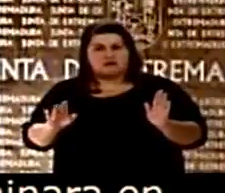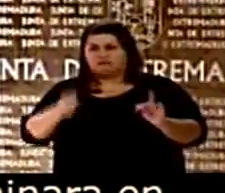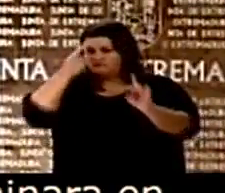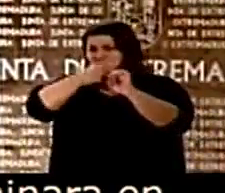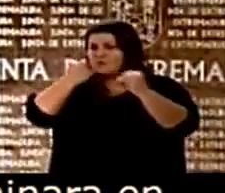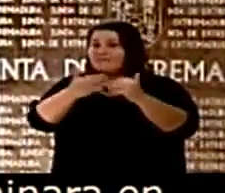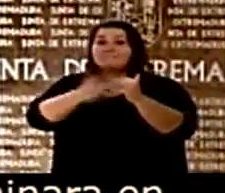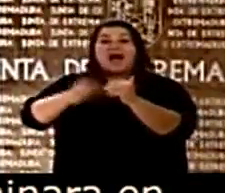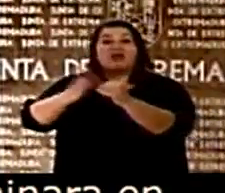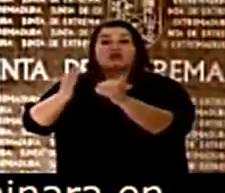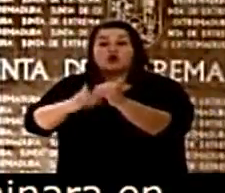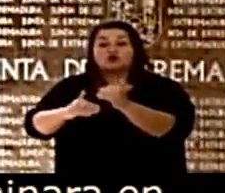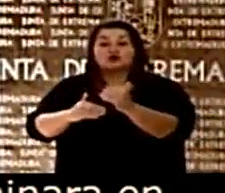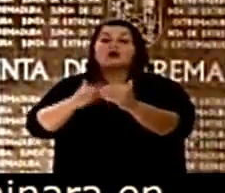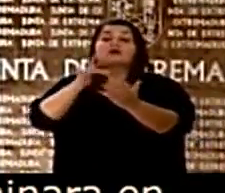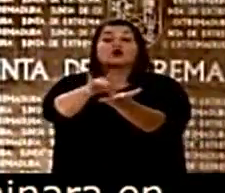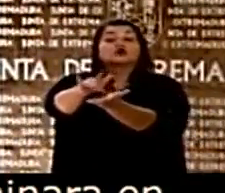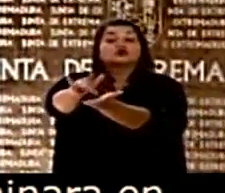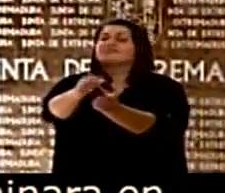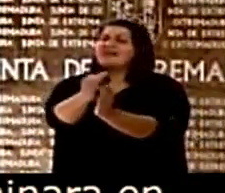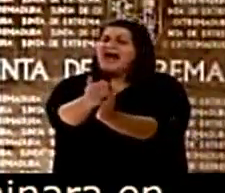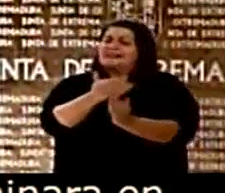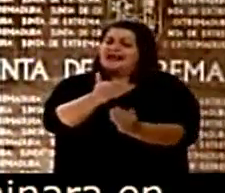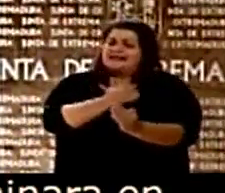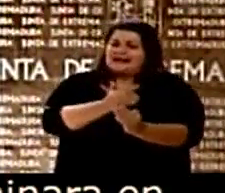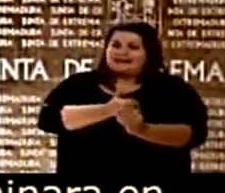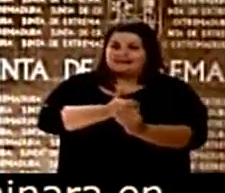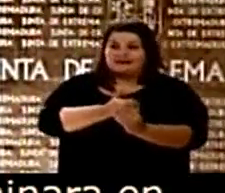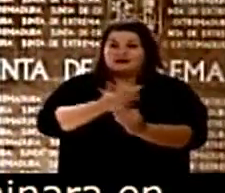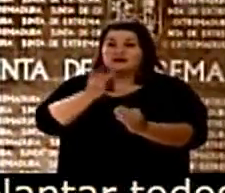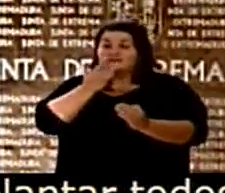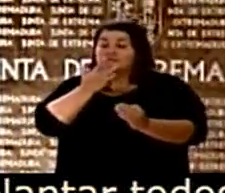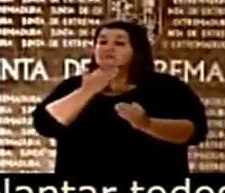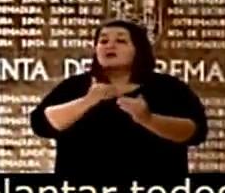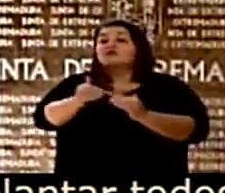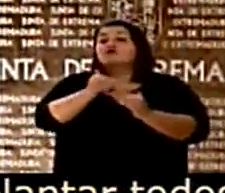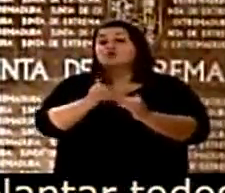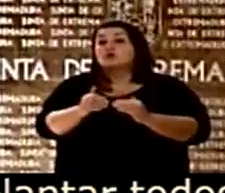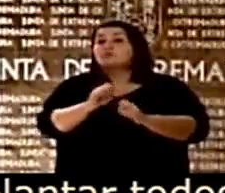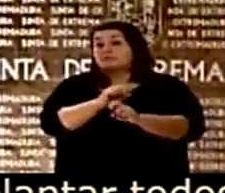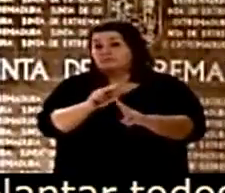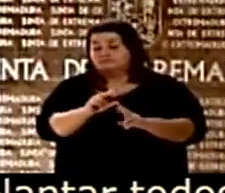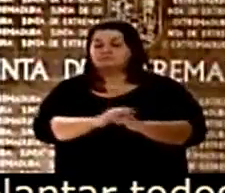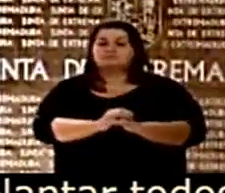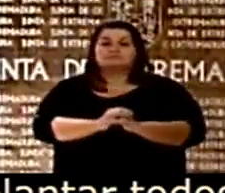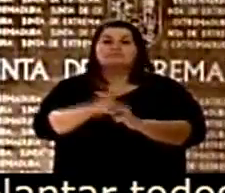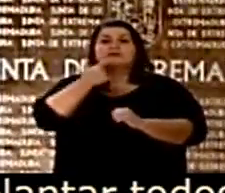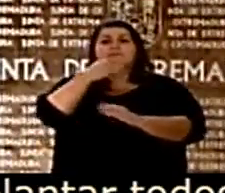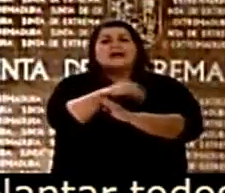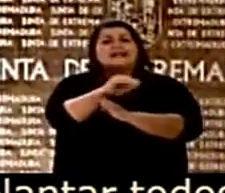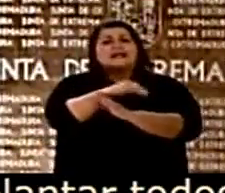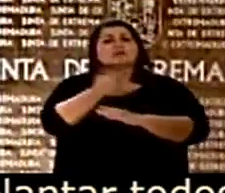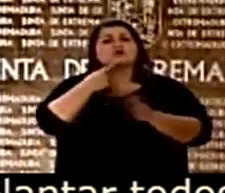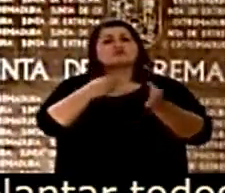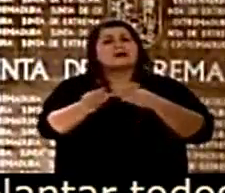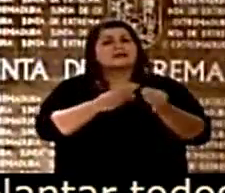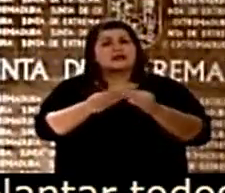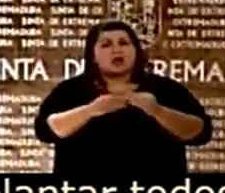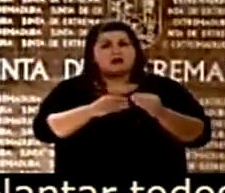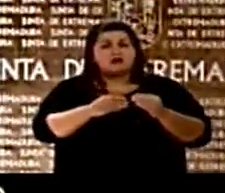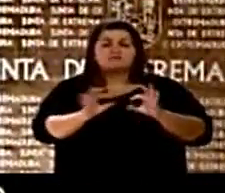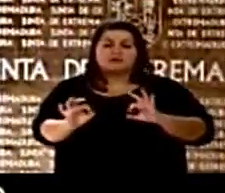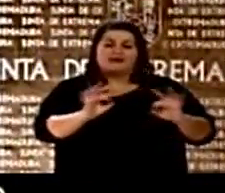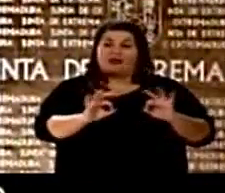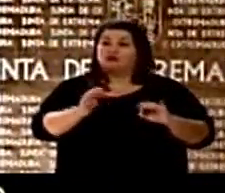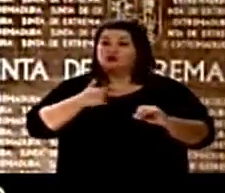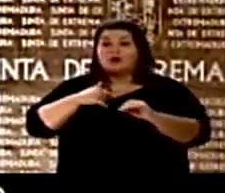los plazos, siendo las últimas unidades para mayo. Estamos incrementando las operaciones de mantenimiento en el material. Esto lo hemos